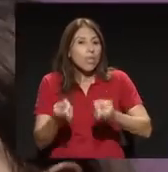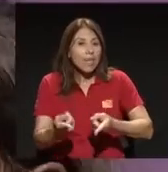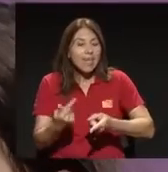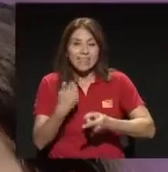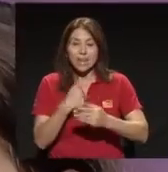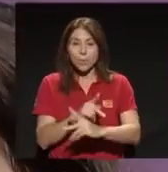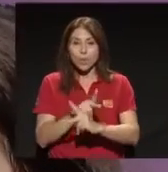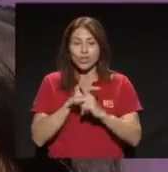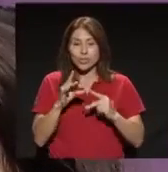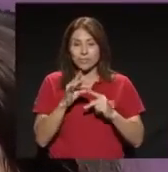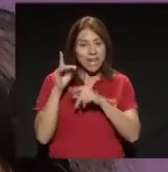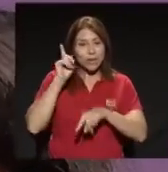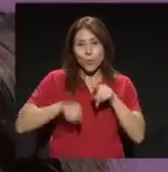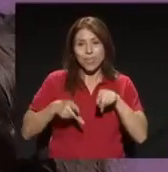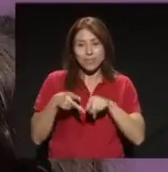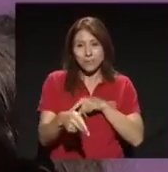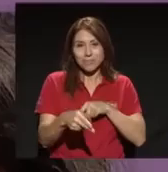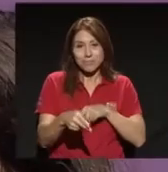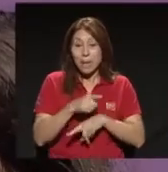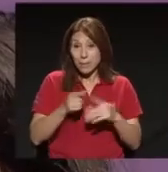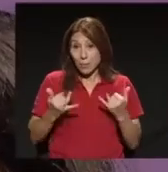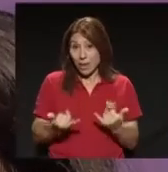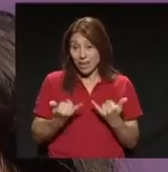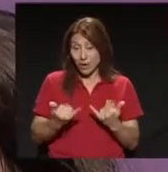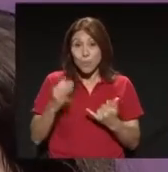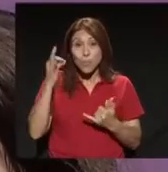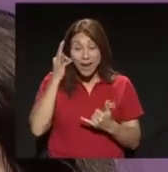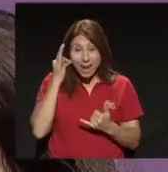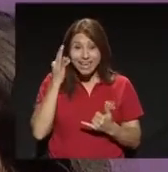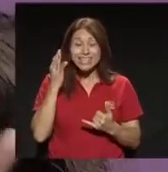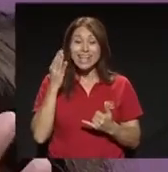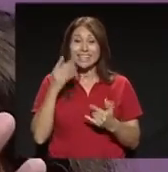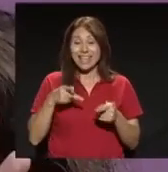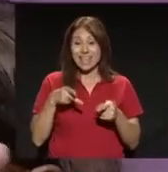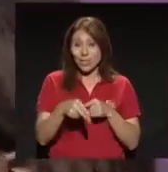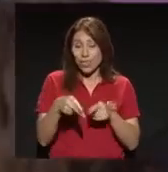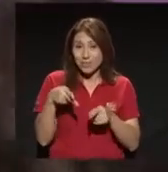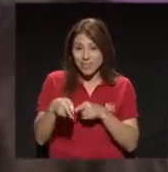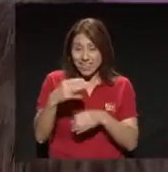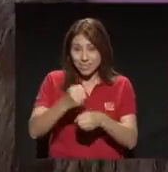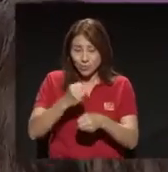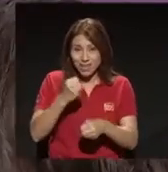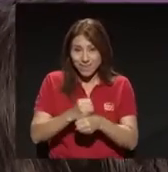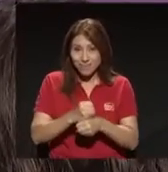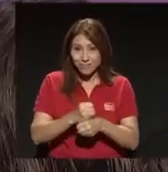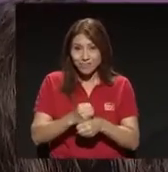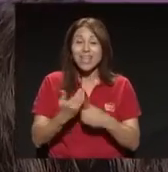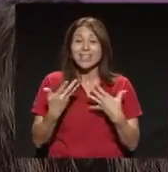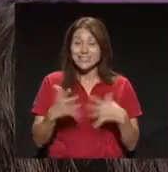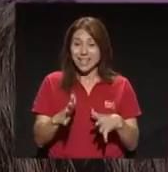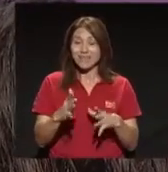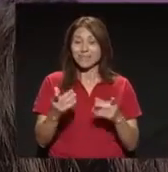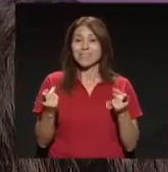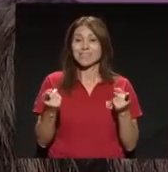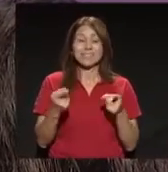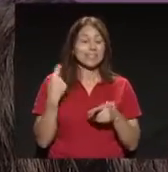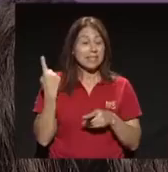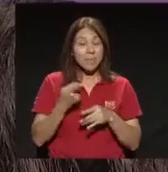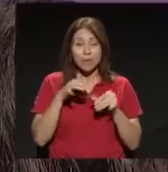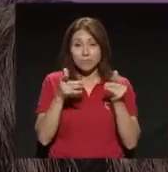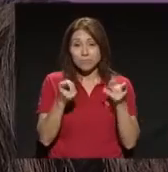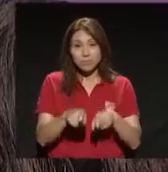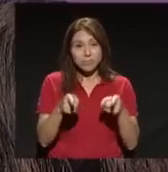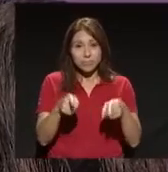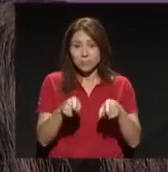no pueden ser despedidas siendo las mujeres despedidas verdad te vas a decir estás siendo despedida permanentemente